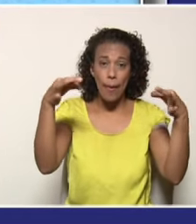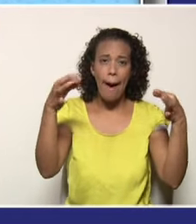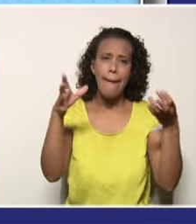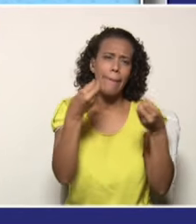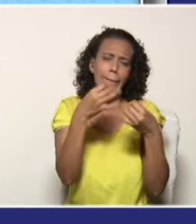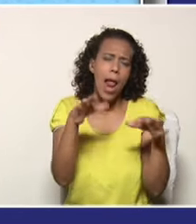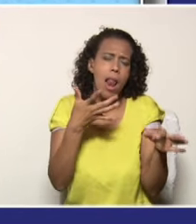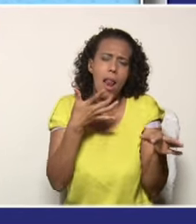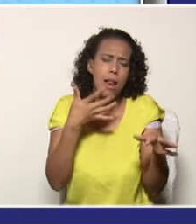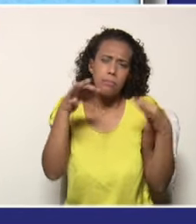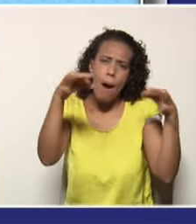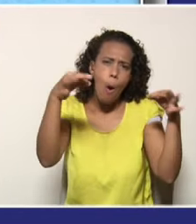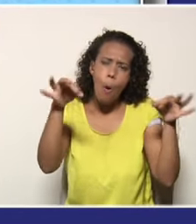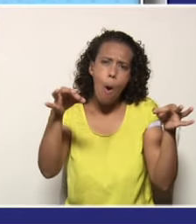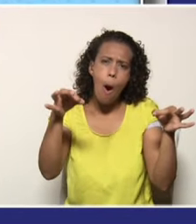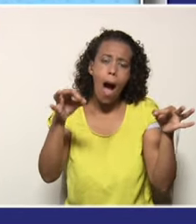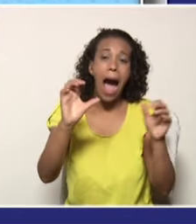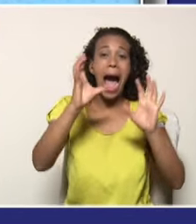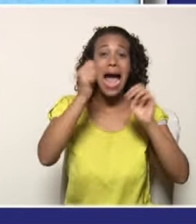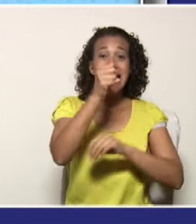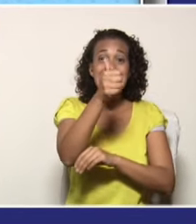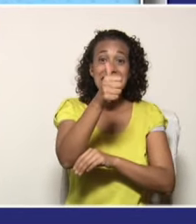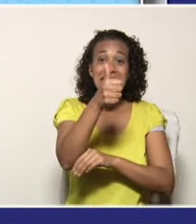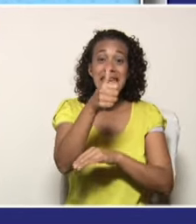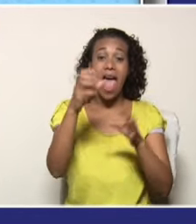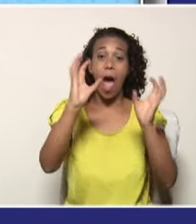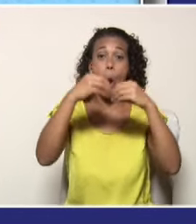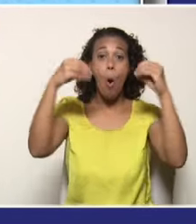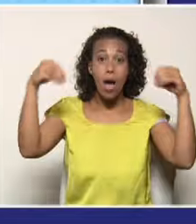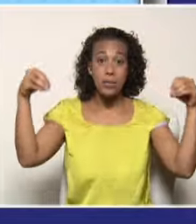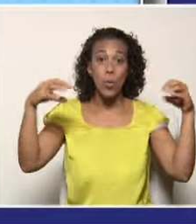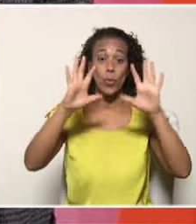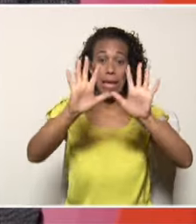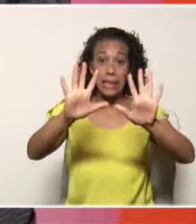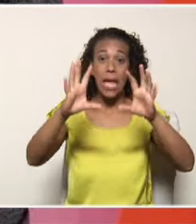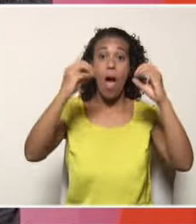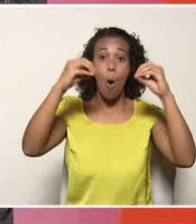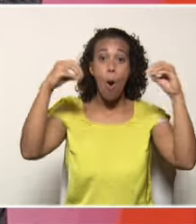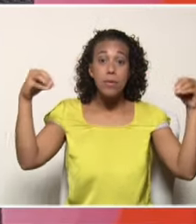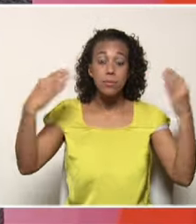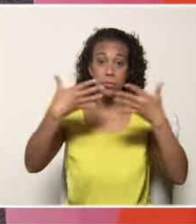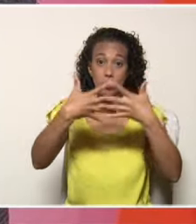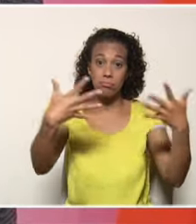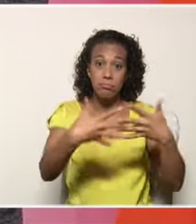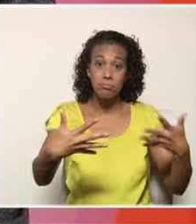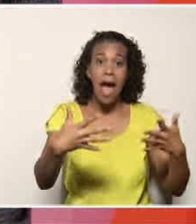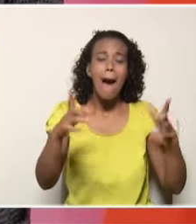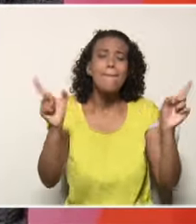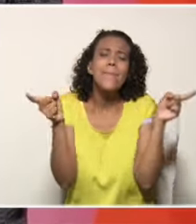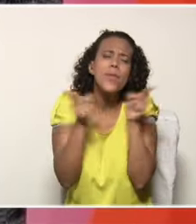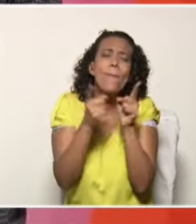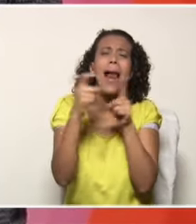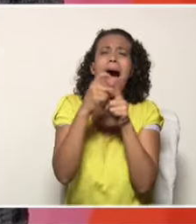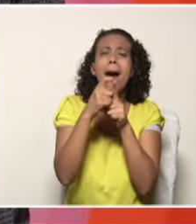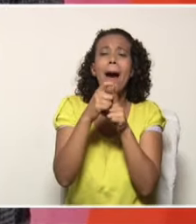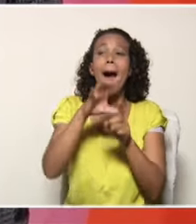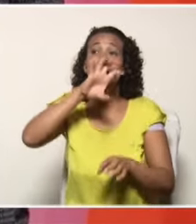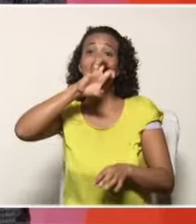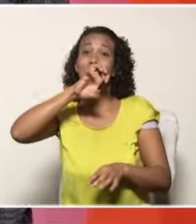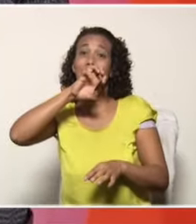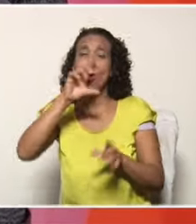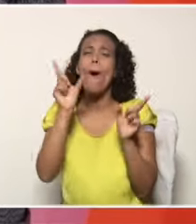reciclado 10 oraciones donde vas a utilizar palabras con diminutivo. Recuerda que las palabras con diminutivo son aquellas que